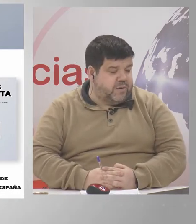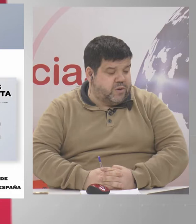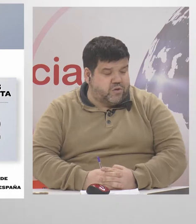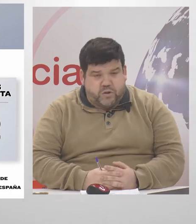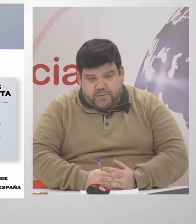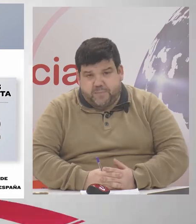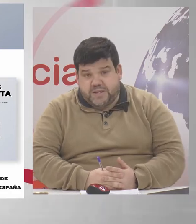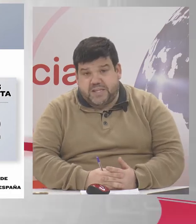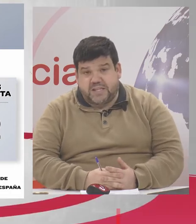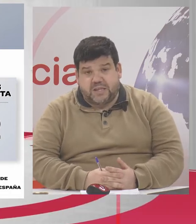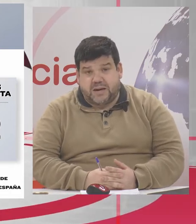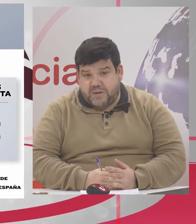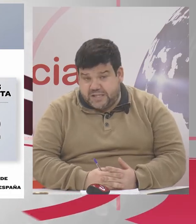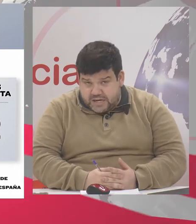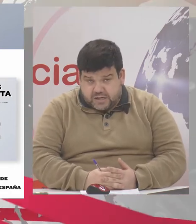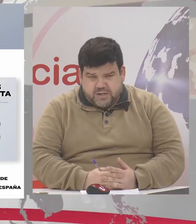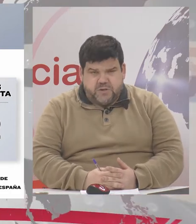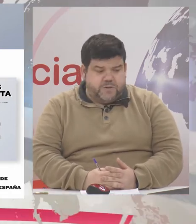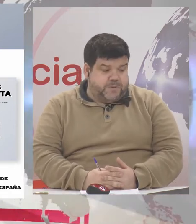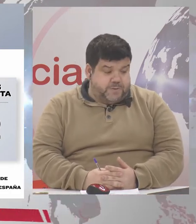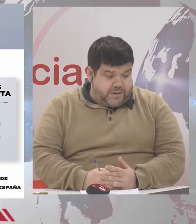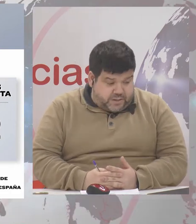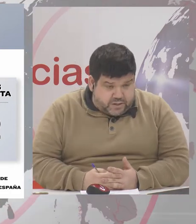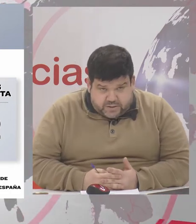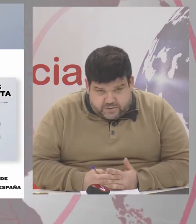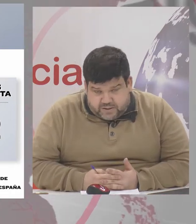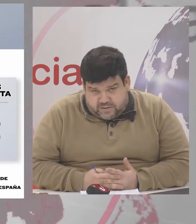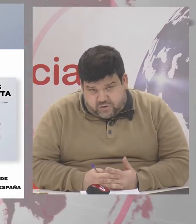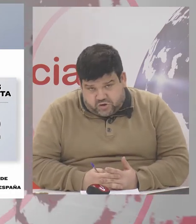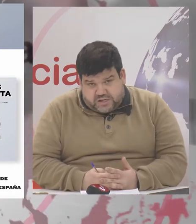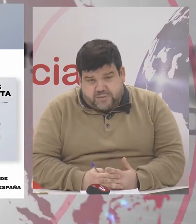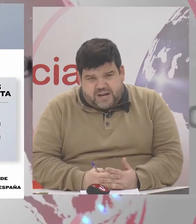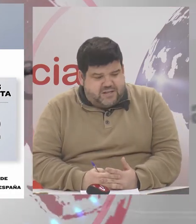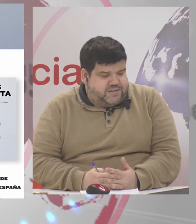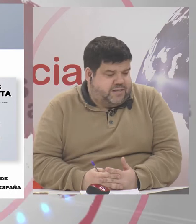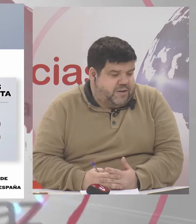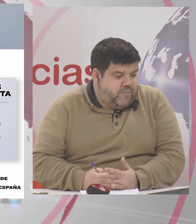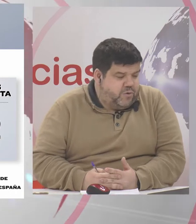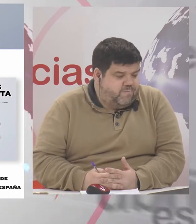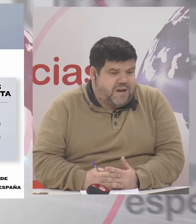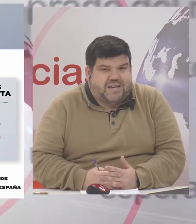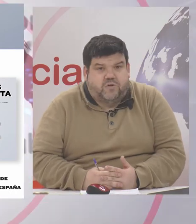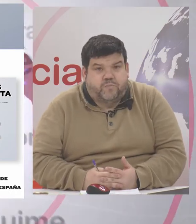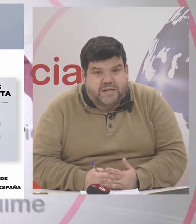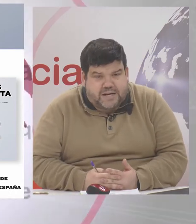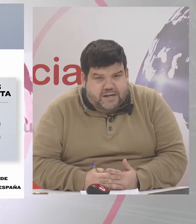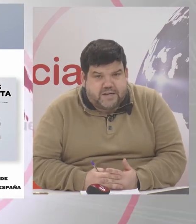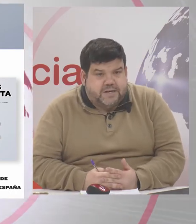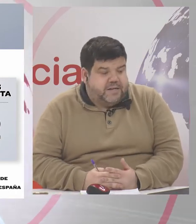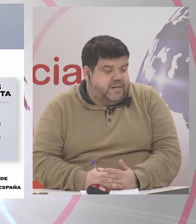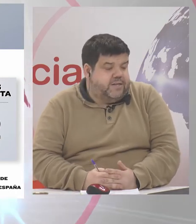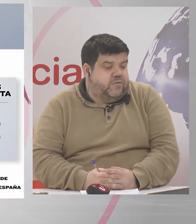1.550.000 vacunas todavía pendientes de administrar. Es decir, en 2-3 semanas deberíamos más que